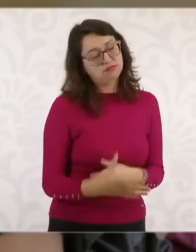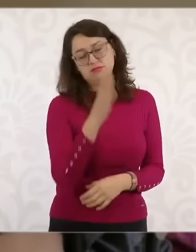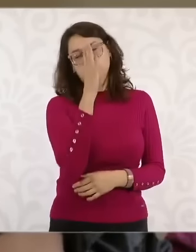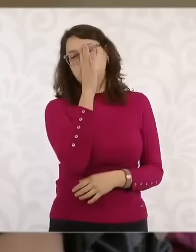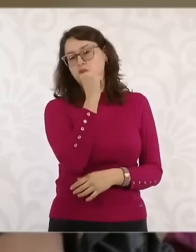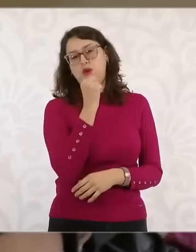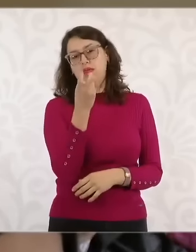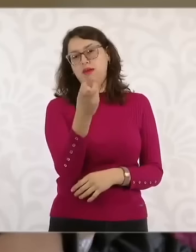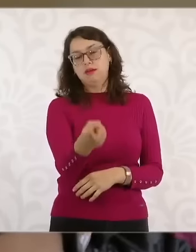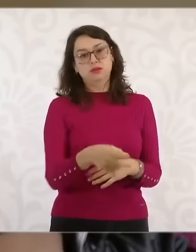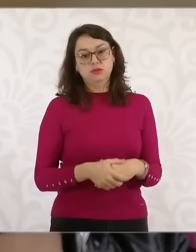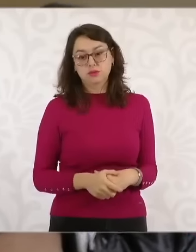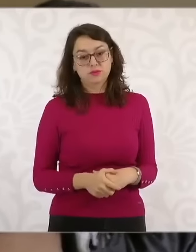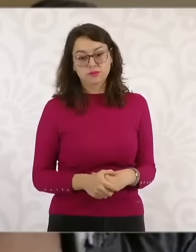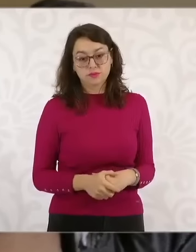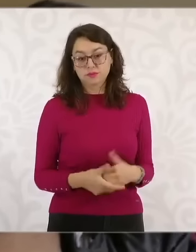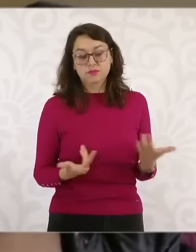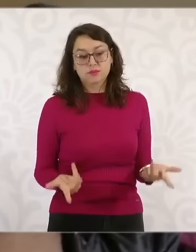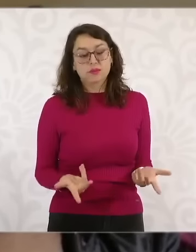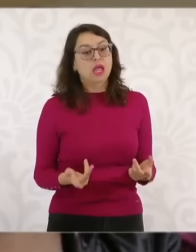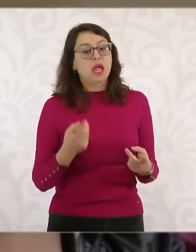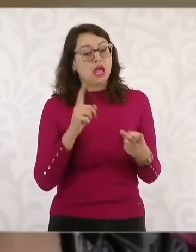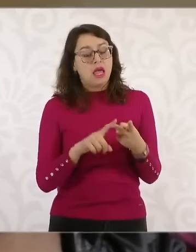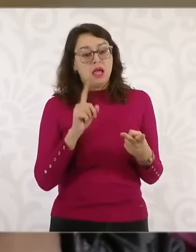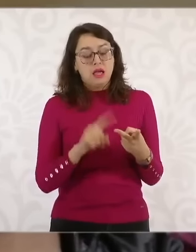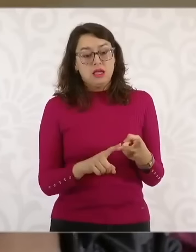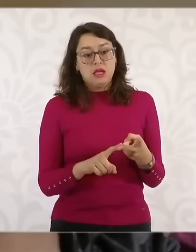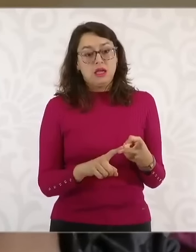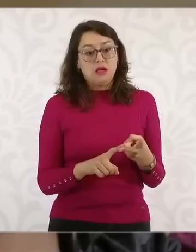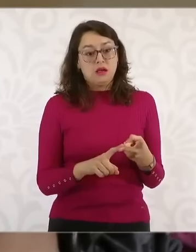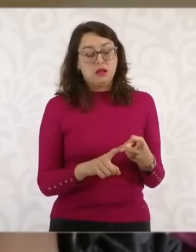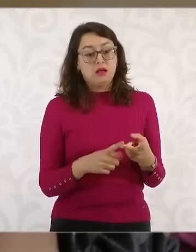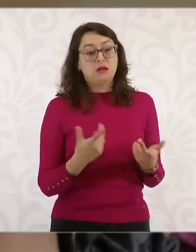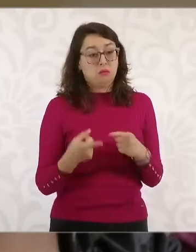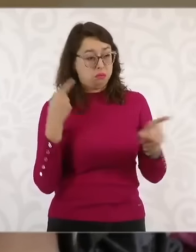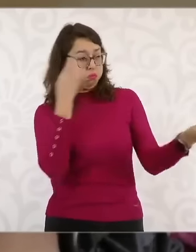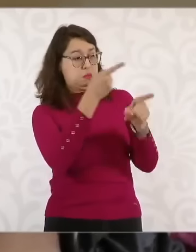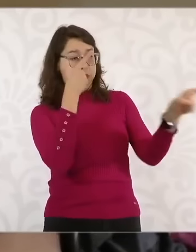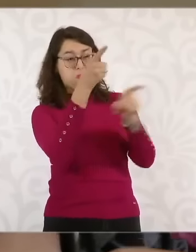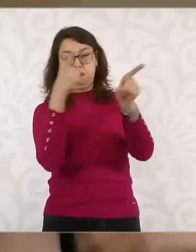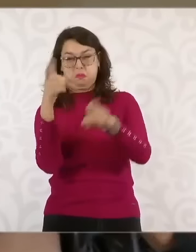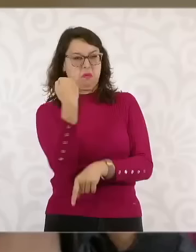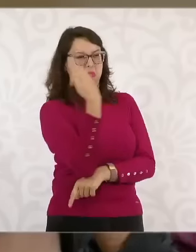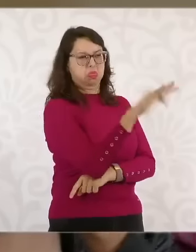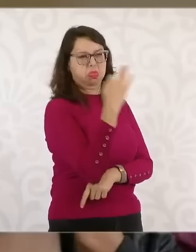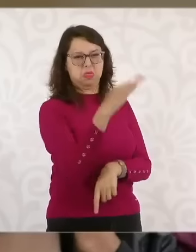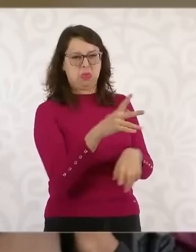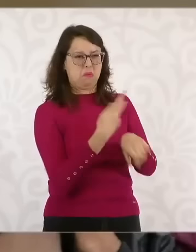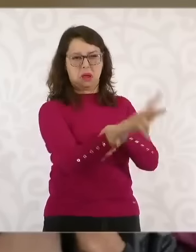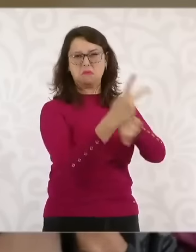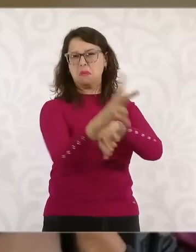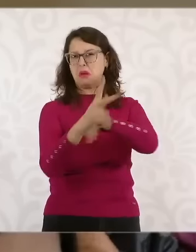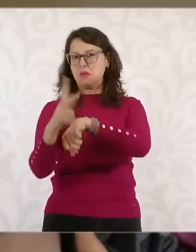información de los demás. Tampoco tenemos la libertad máxima de ofender, de